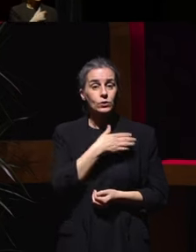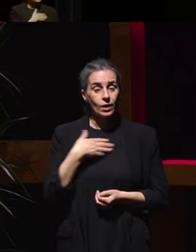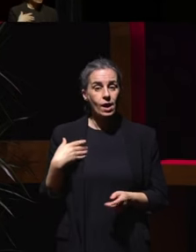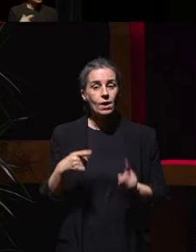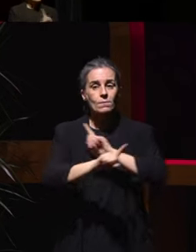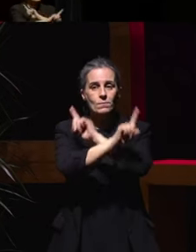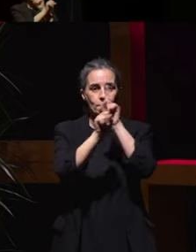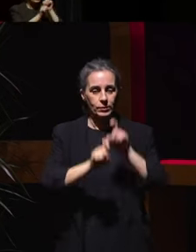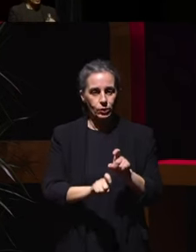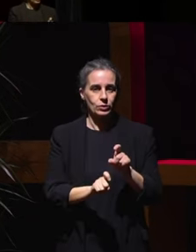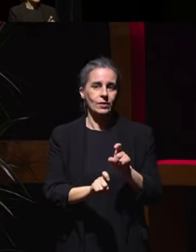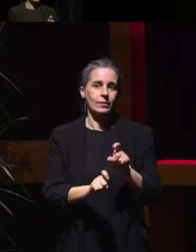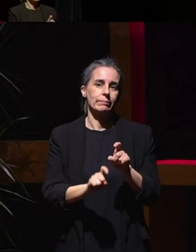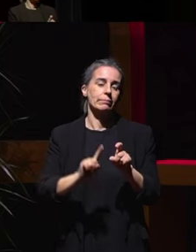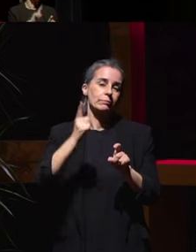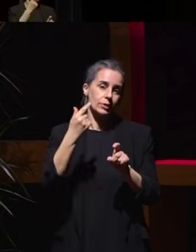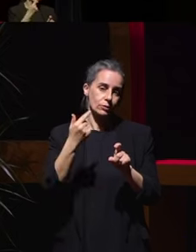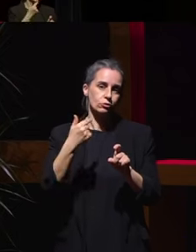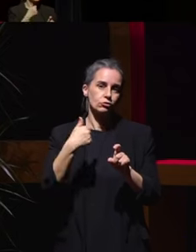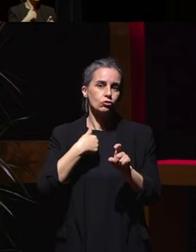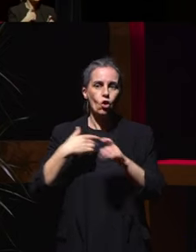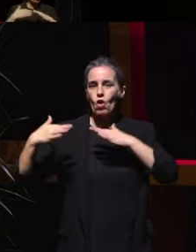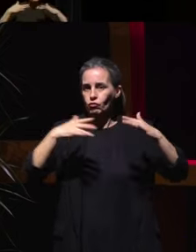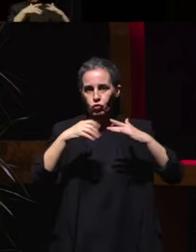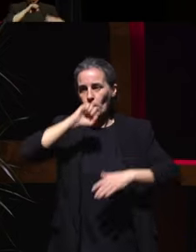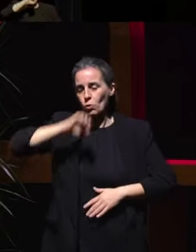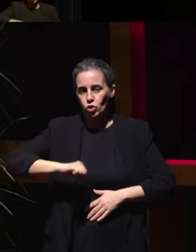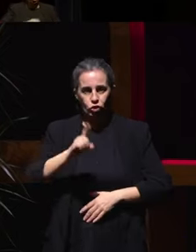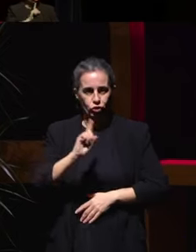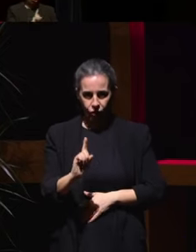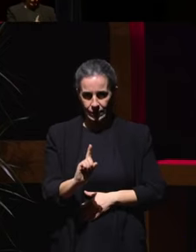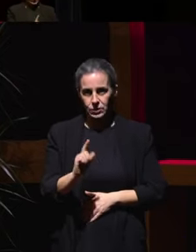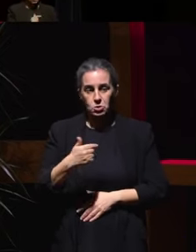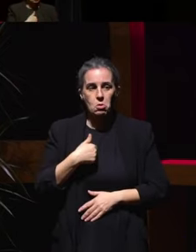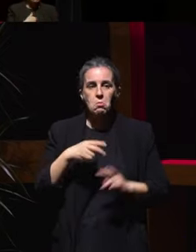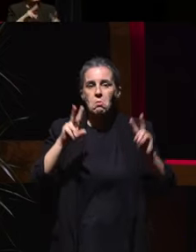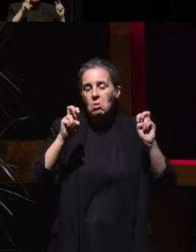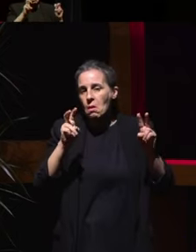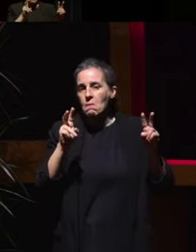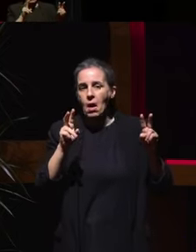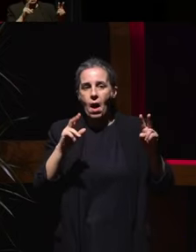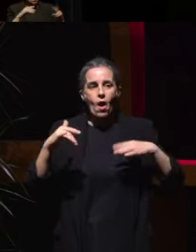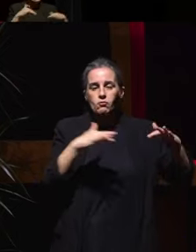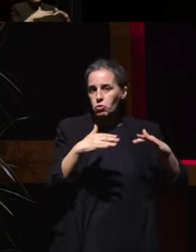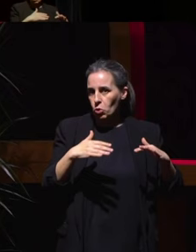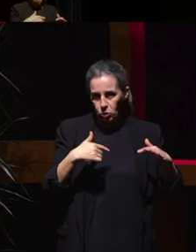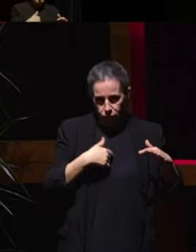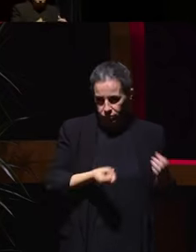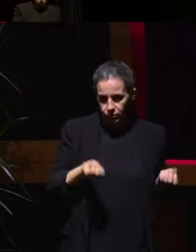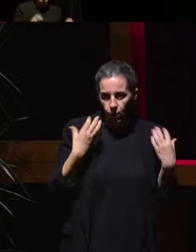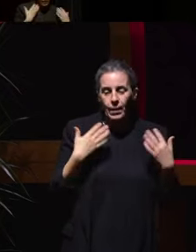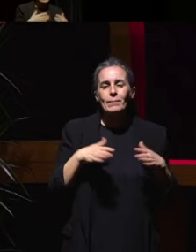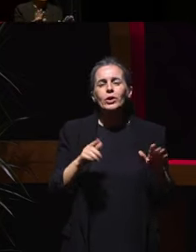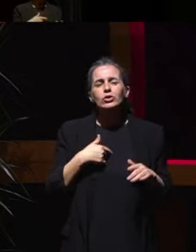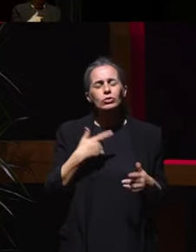una pregunta desde, bueno, primero que sepas, yo no soy nada futbolera, con lo cual no estaba nada familiarizada con muchas de las cosas que has contado, pero me ha llamado la